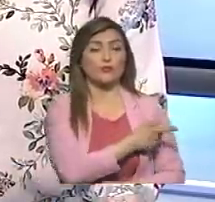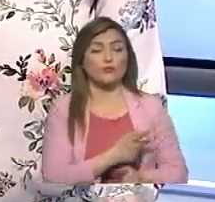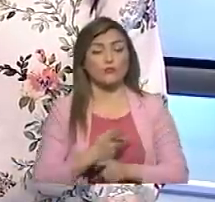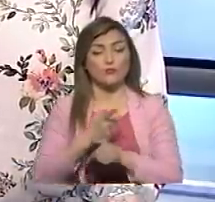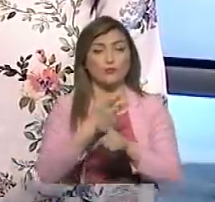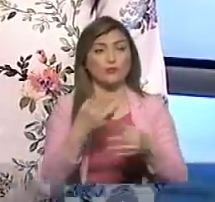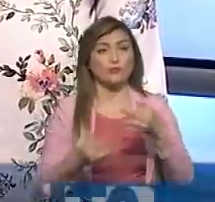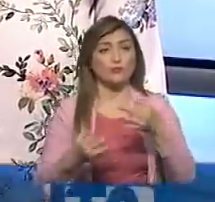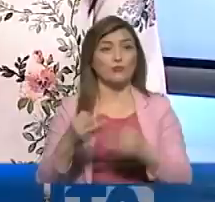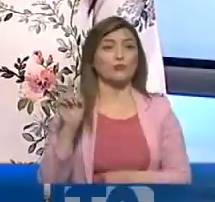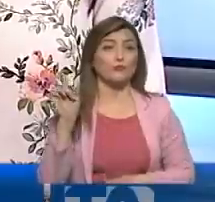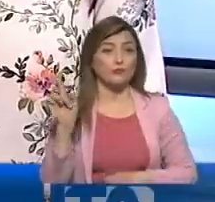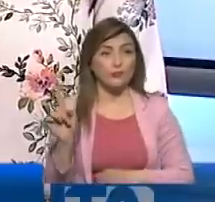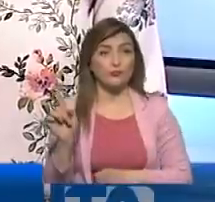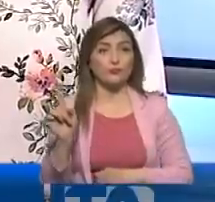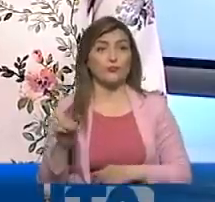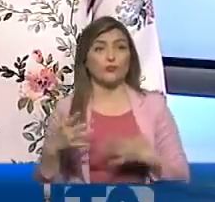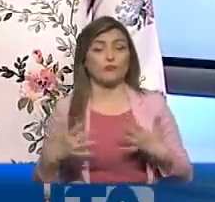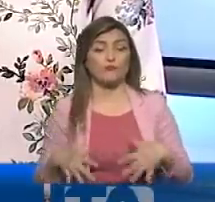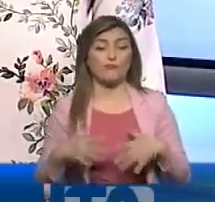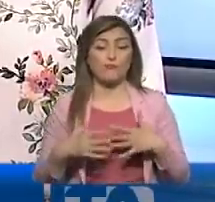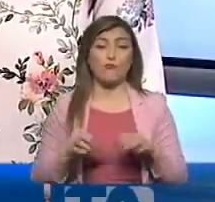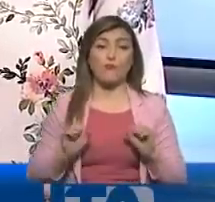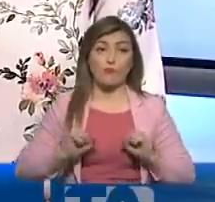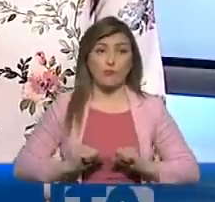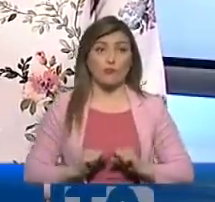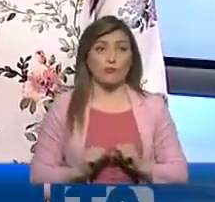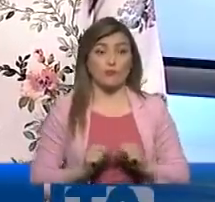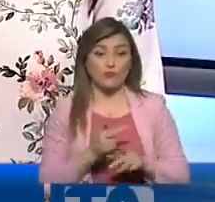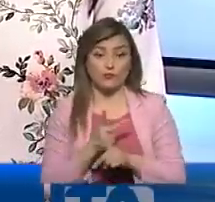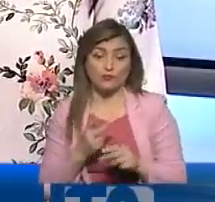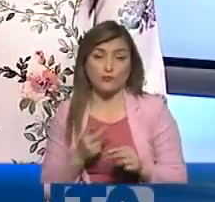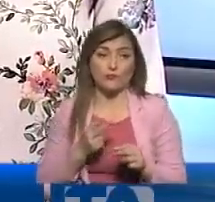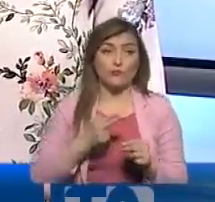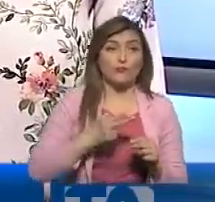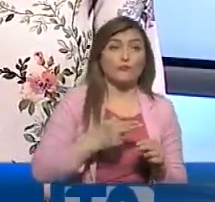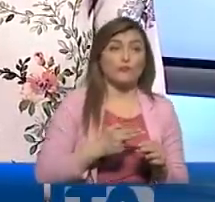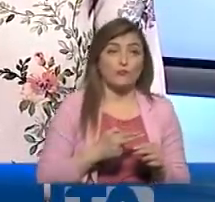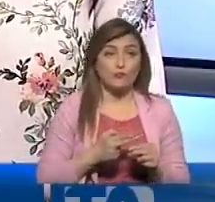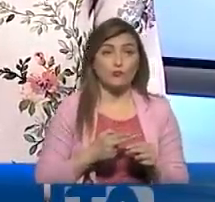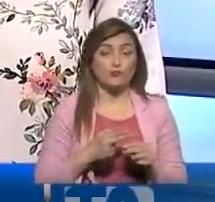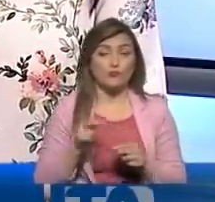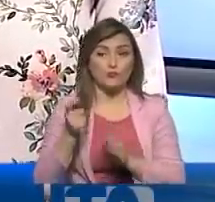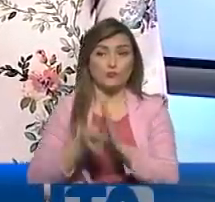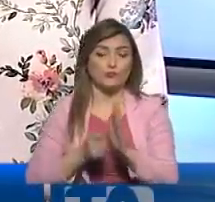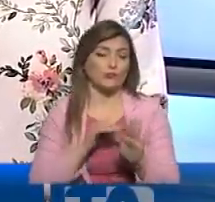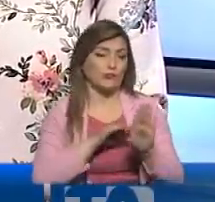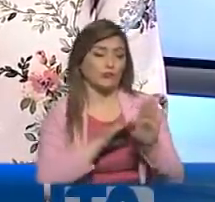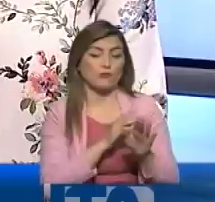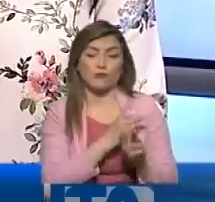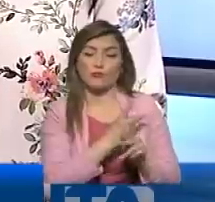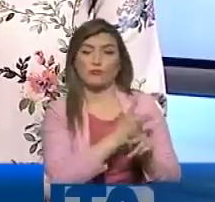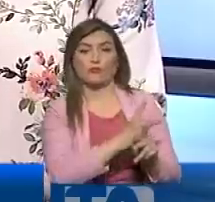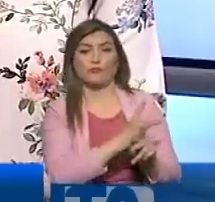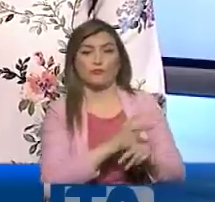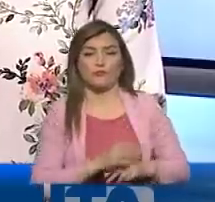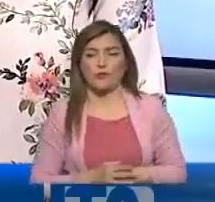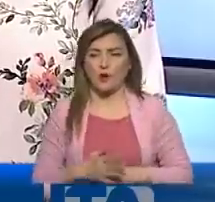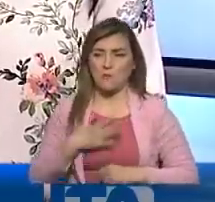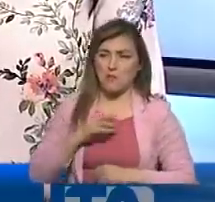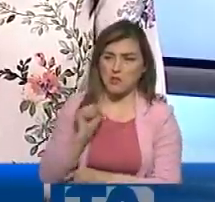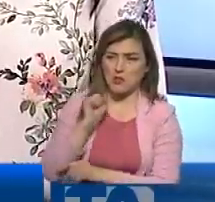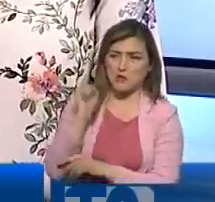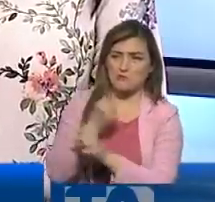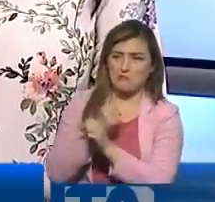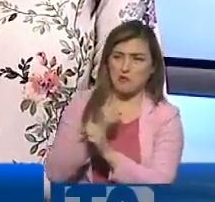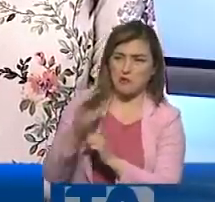Judicatura, Fausto Murillo, se juega la posibilidad de retornar a su cargo a través de una acción de protección. Asegura que se violó tanto su derecho a